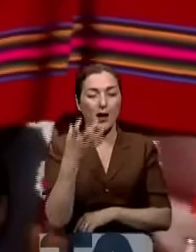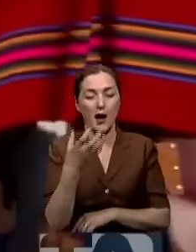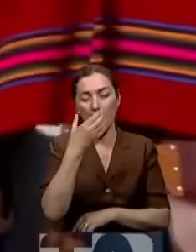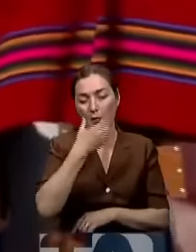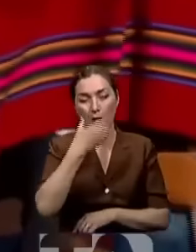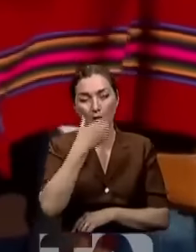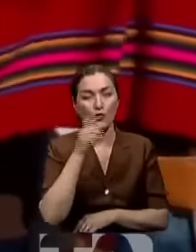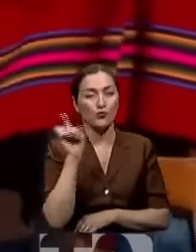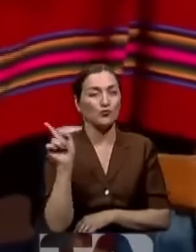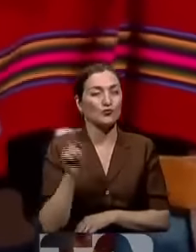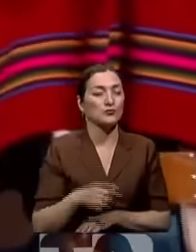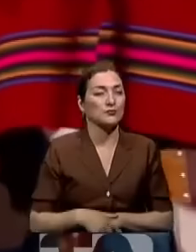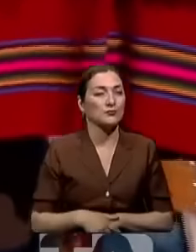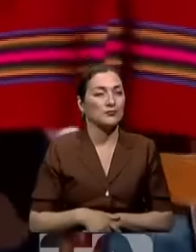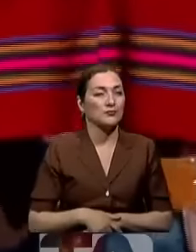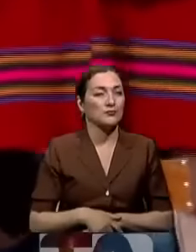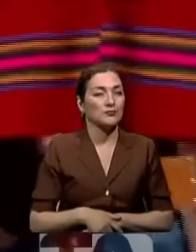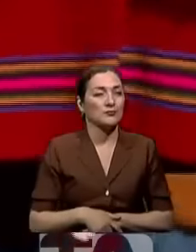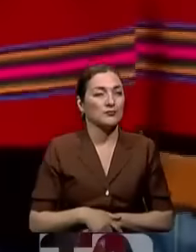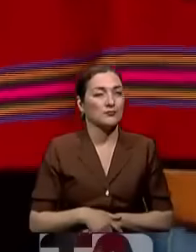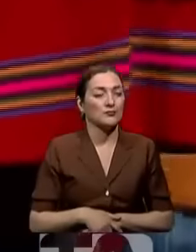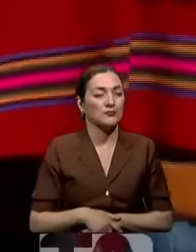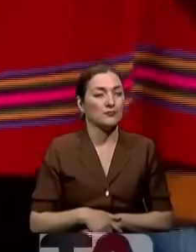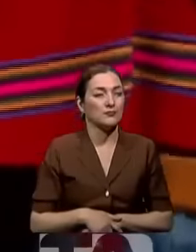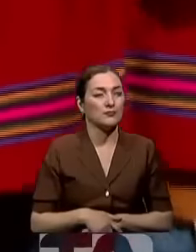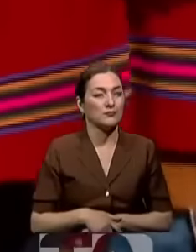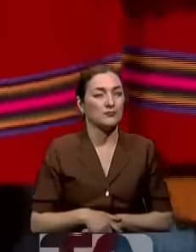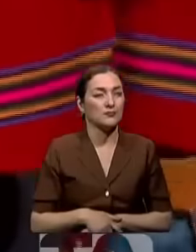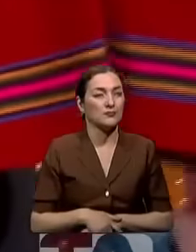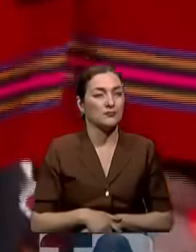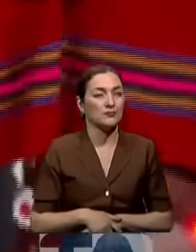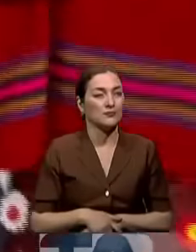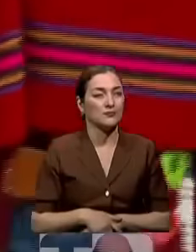Ya los ven ustedes en este momento en pantalla.